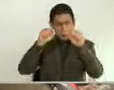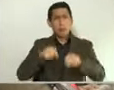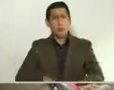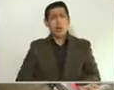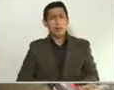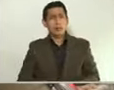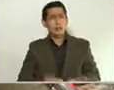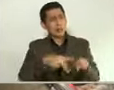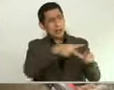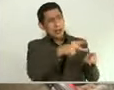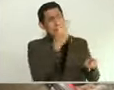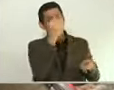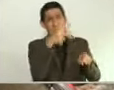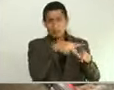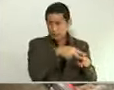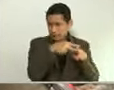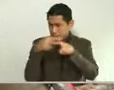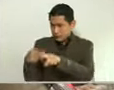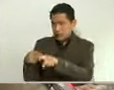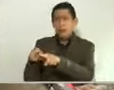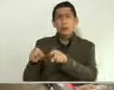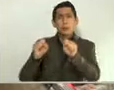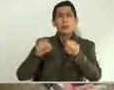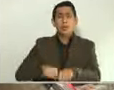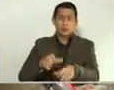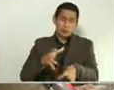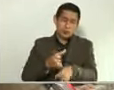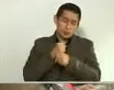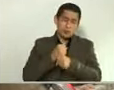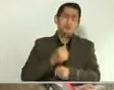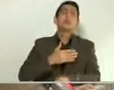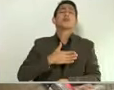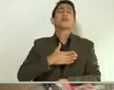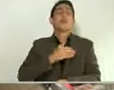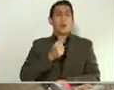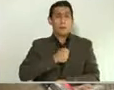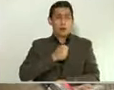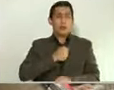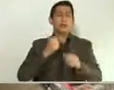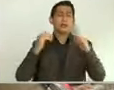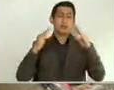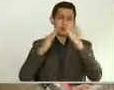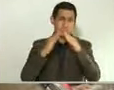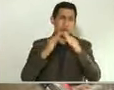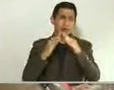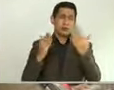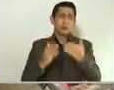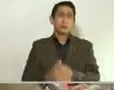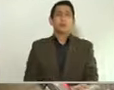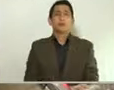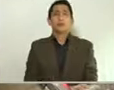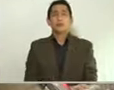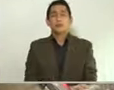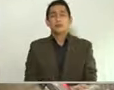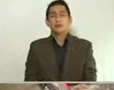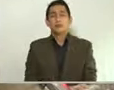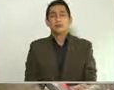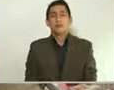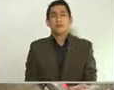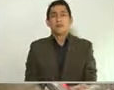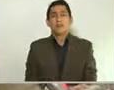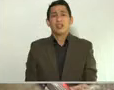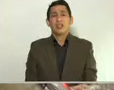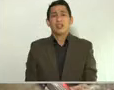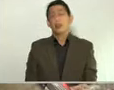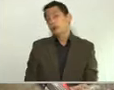el que vende carros en el municipio puede tener su terreno. Tenemos jardines de Monte Sinaí, por ejemplo, donde se está trabajando para terrenos ya con